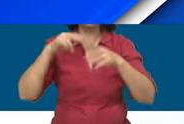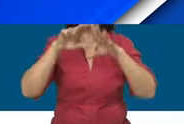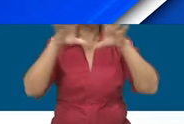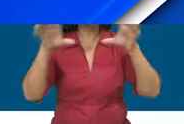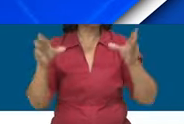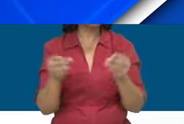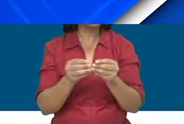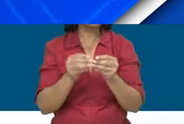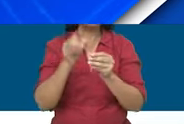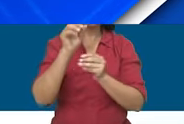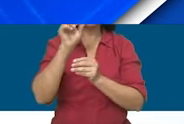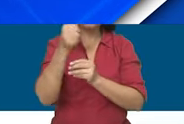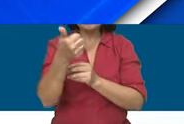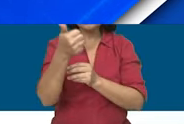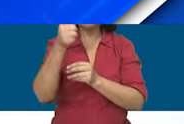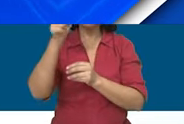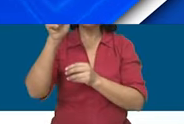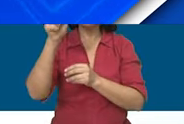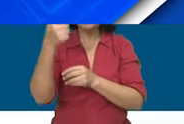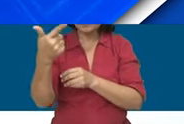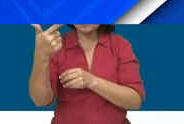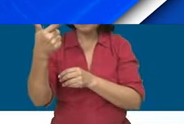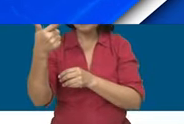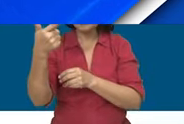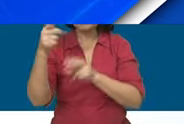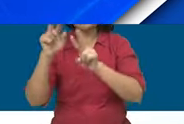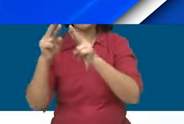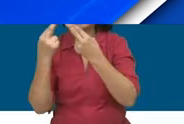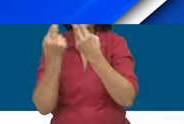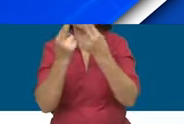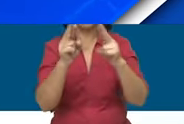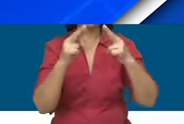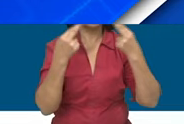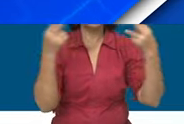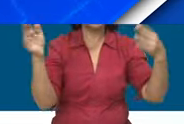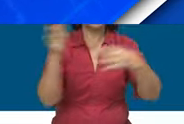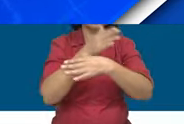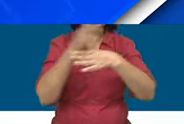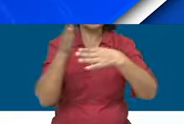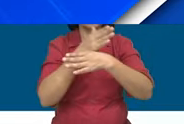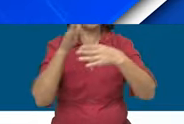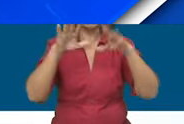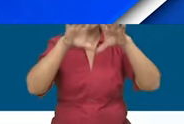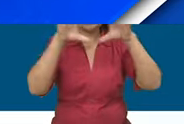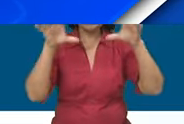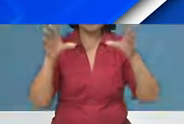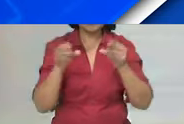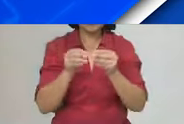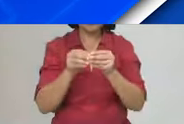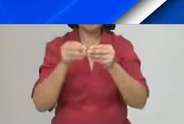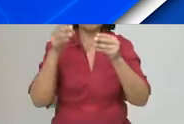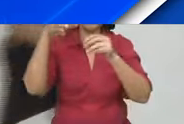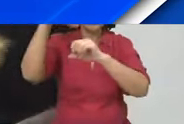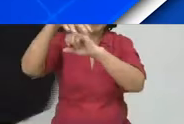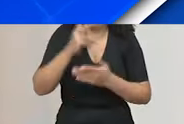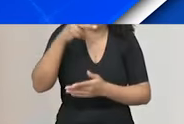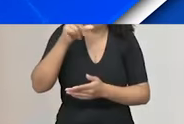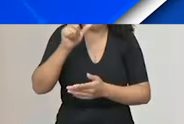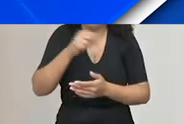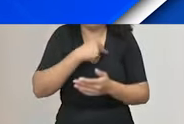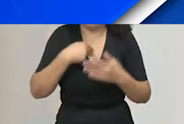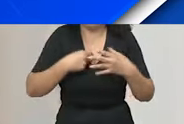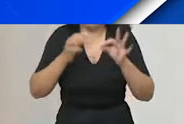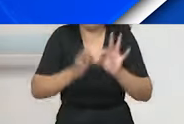un total de 67 reuniones eso es la suma de todas las comisiones